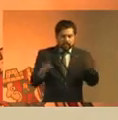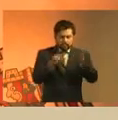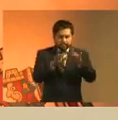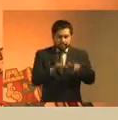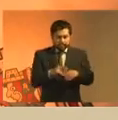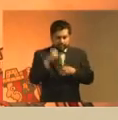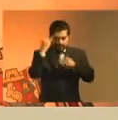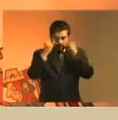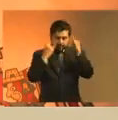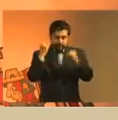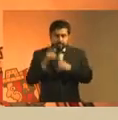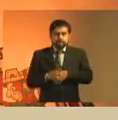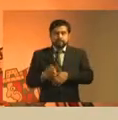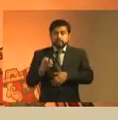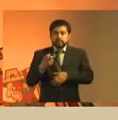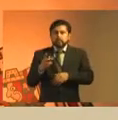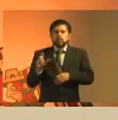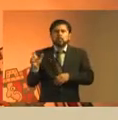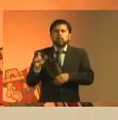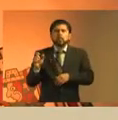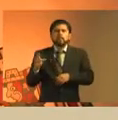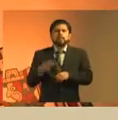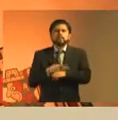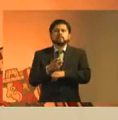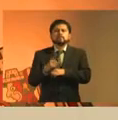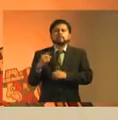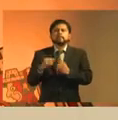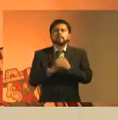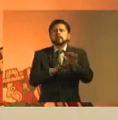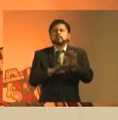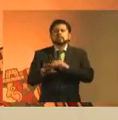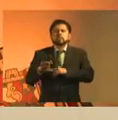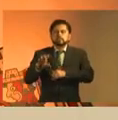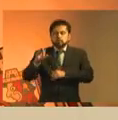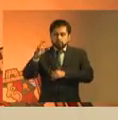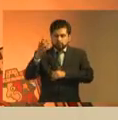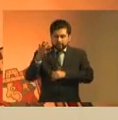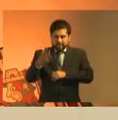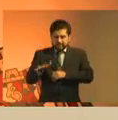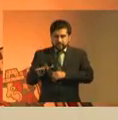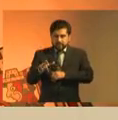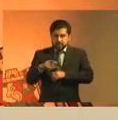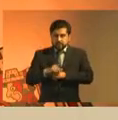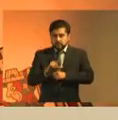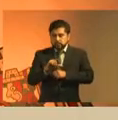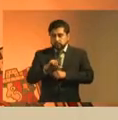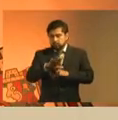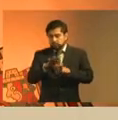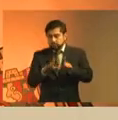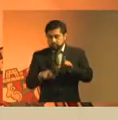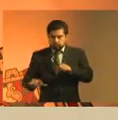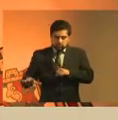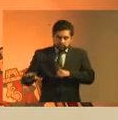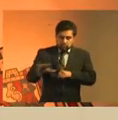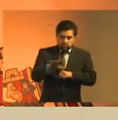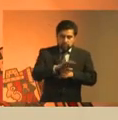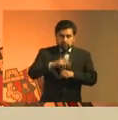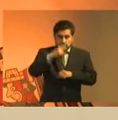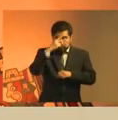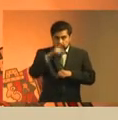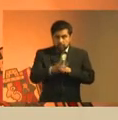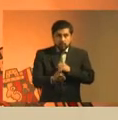para entonces estamos en 1910 ya en mexico en el resto del país la campaña